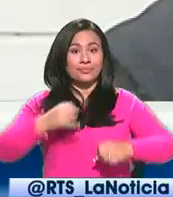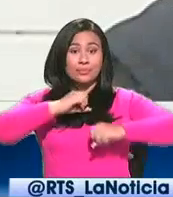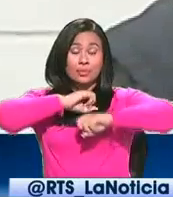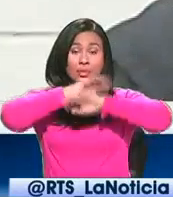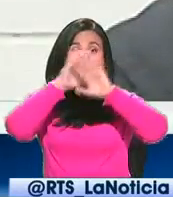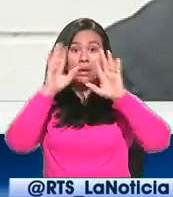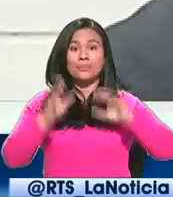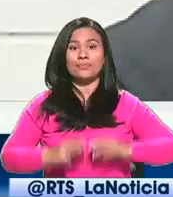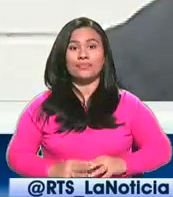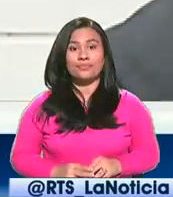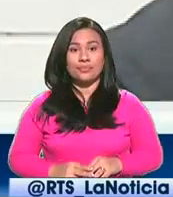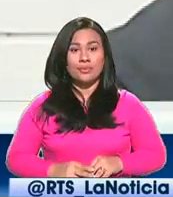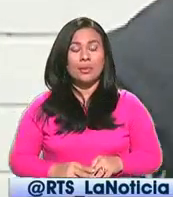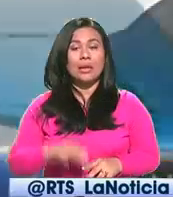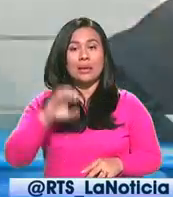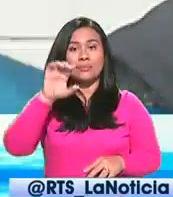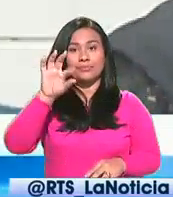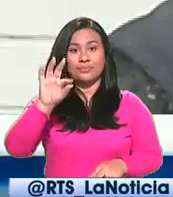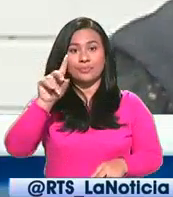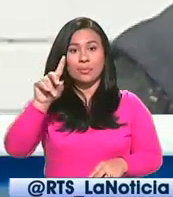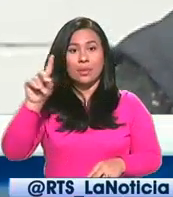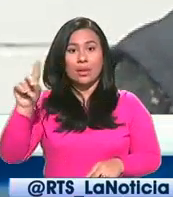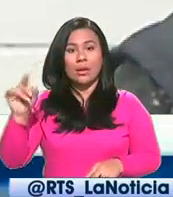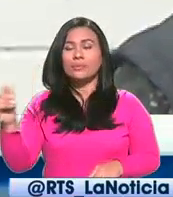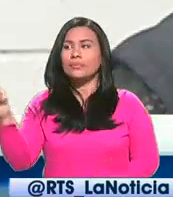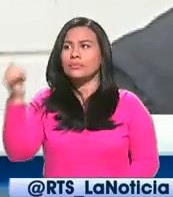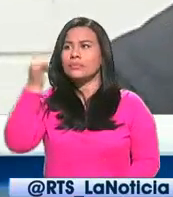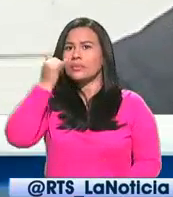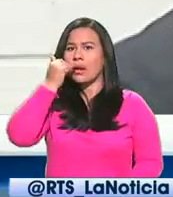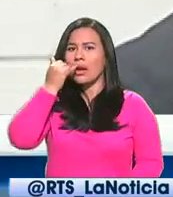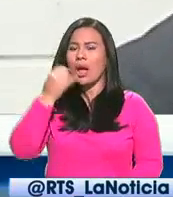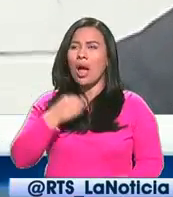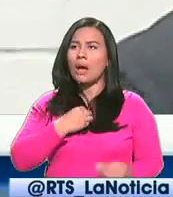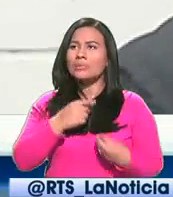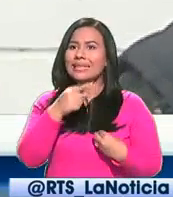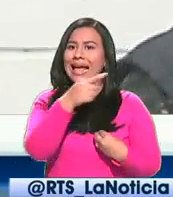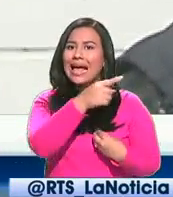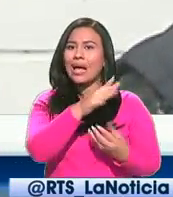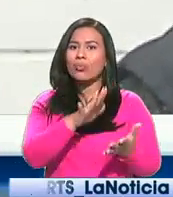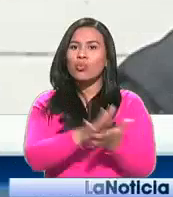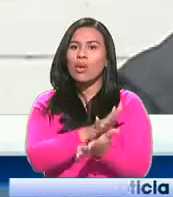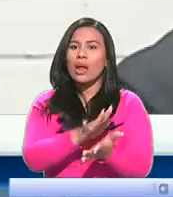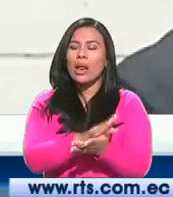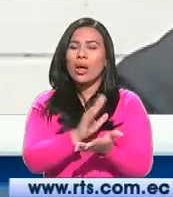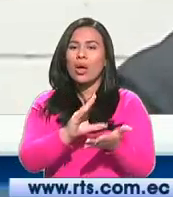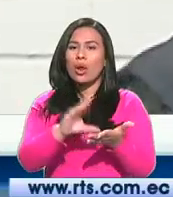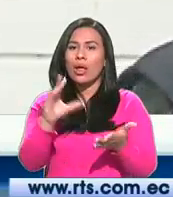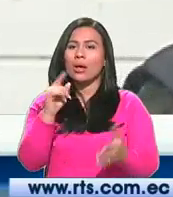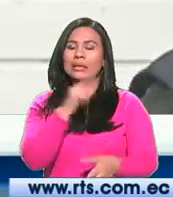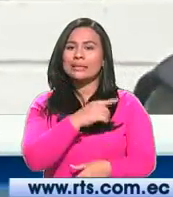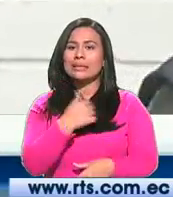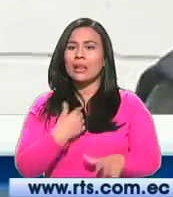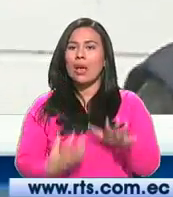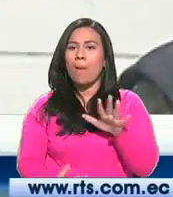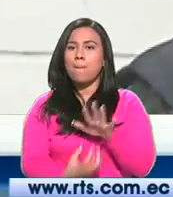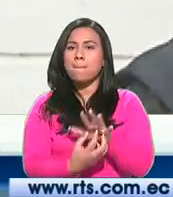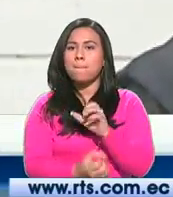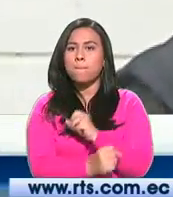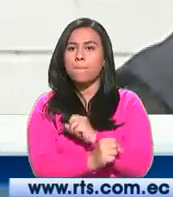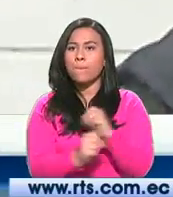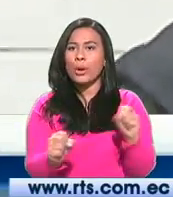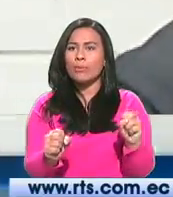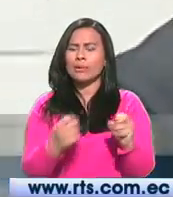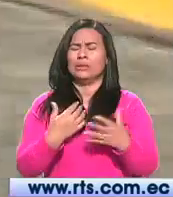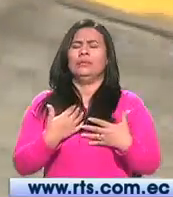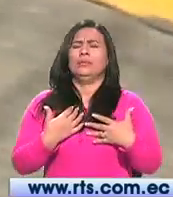recibimos por parte del ECU 911 la alerta de amenaza de posible artefacto explosivo o de una posible bomba en esta